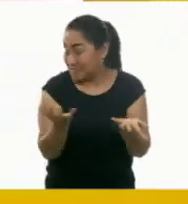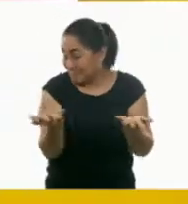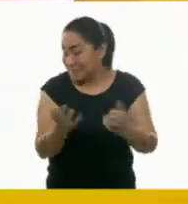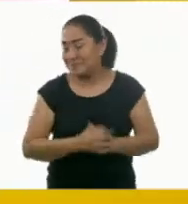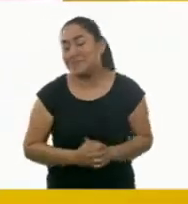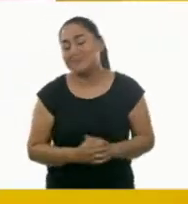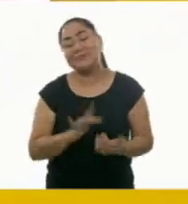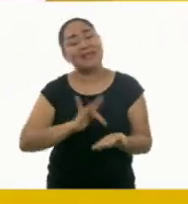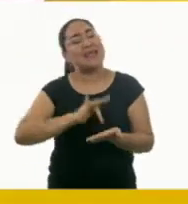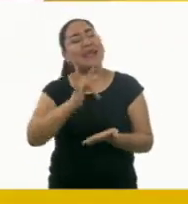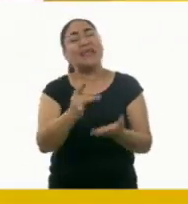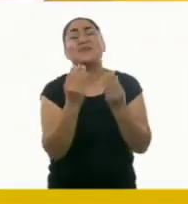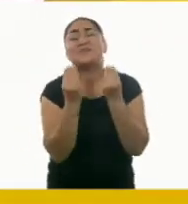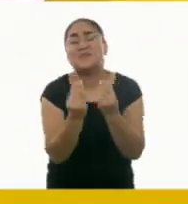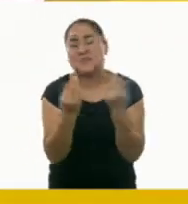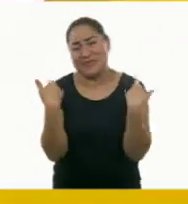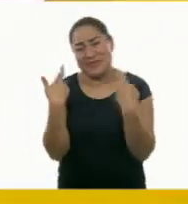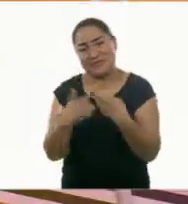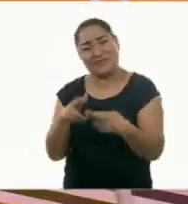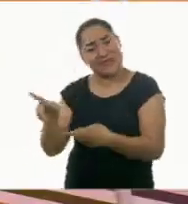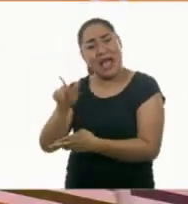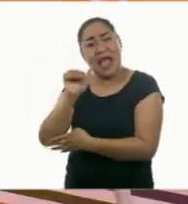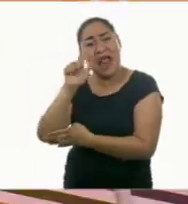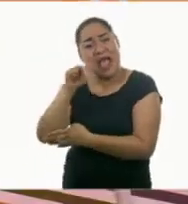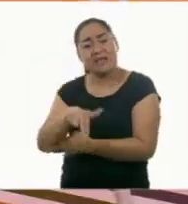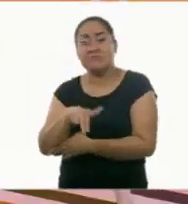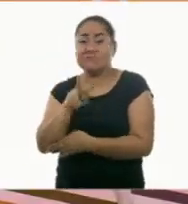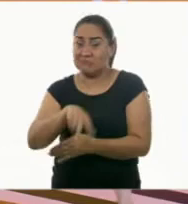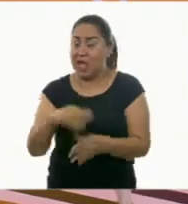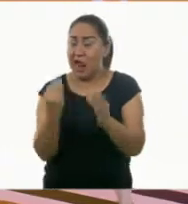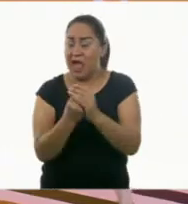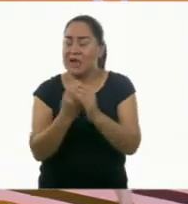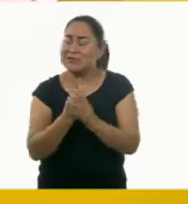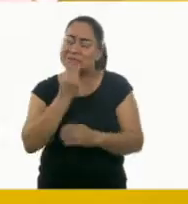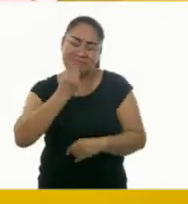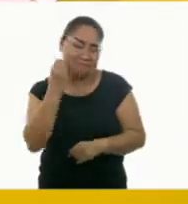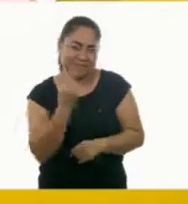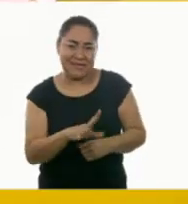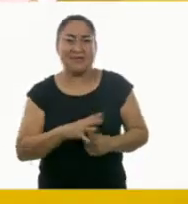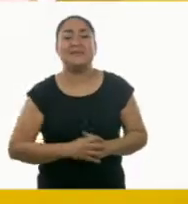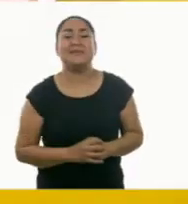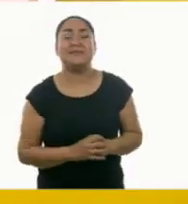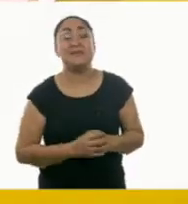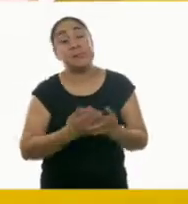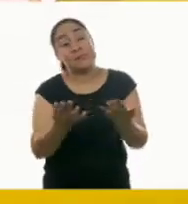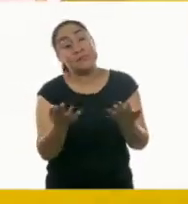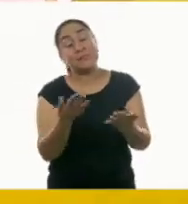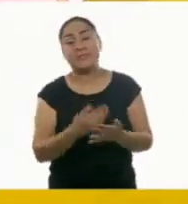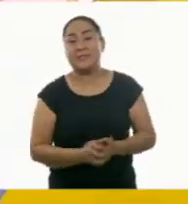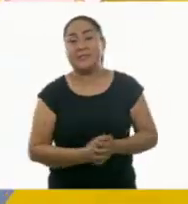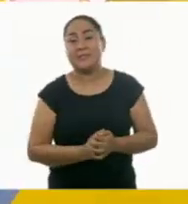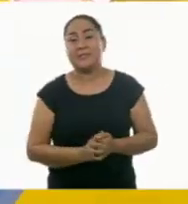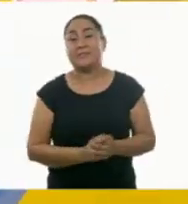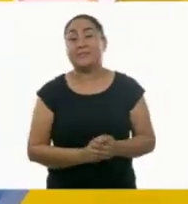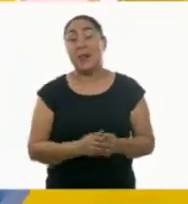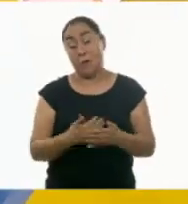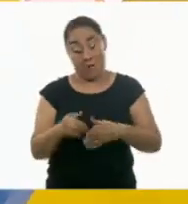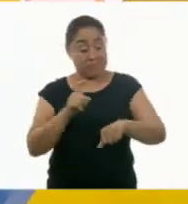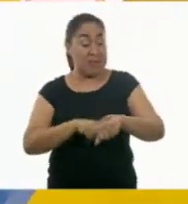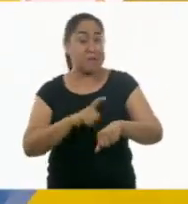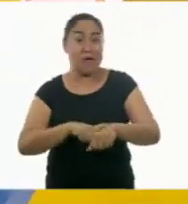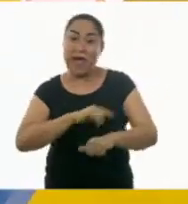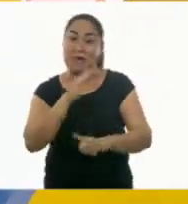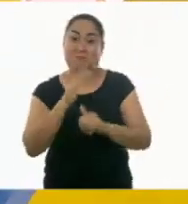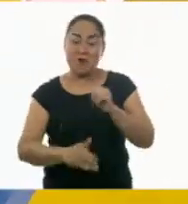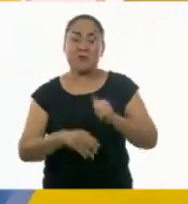es. Muchísimas gracias, profe Alan. Disfrutamos mucho la sesión de hoy. Y bueno, pues ya se nos acabó el